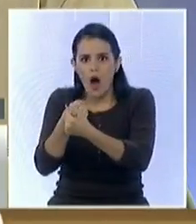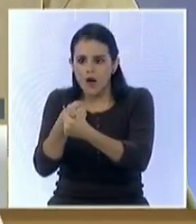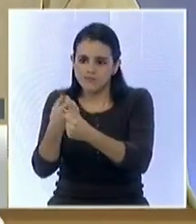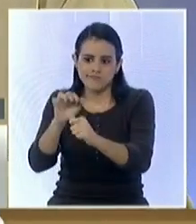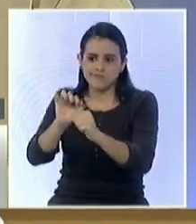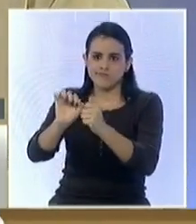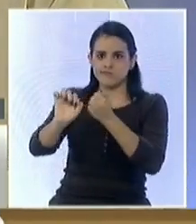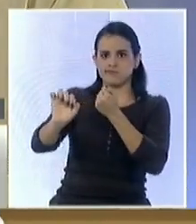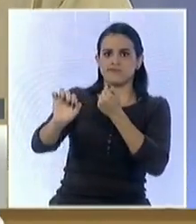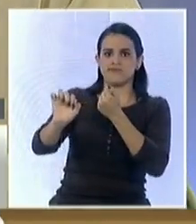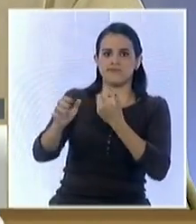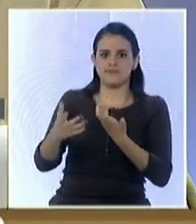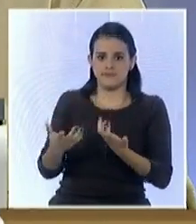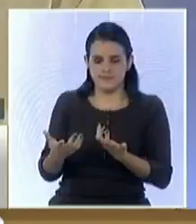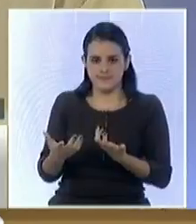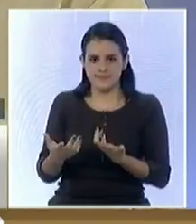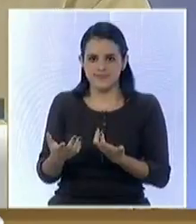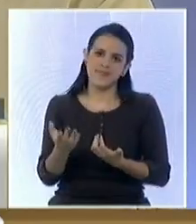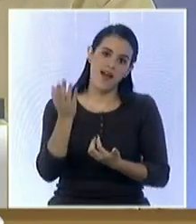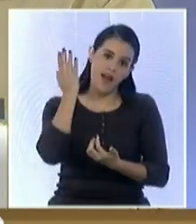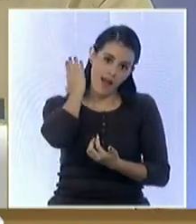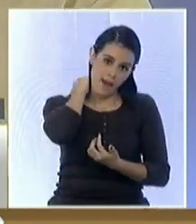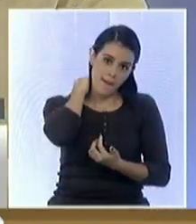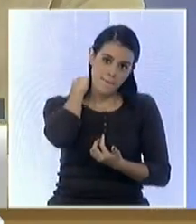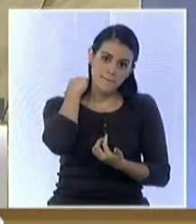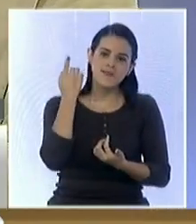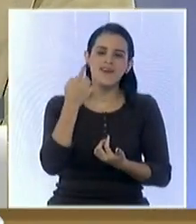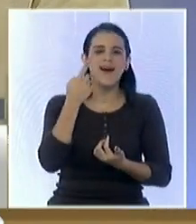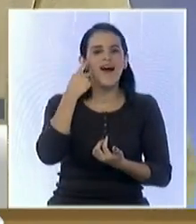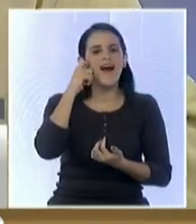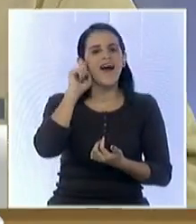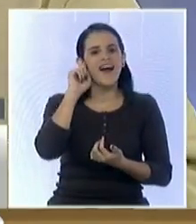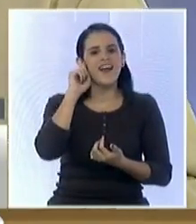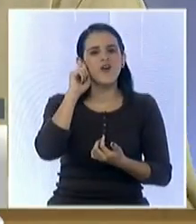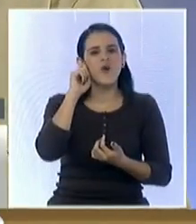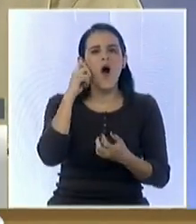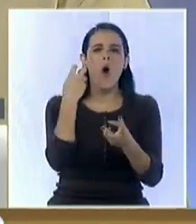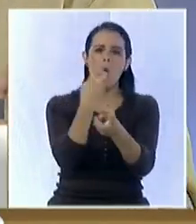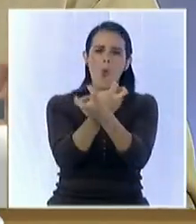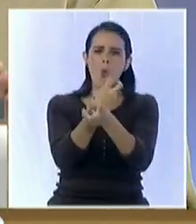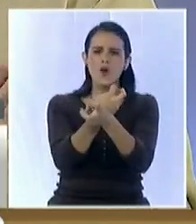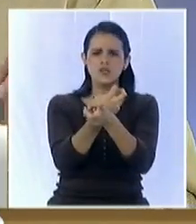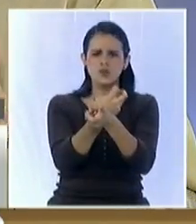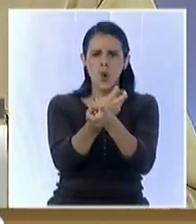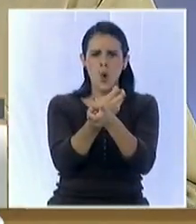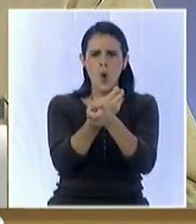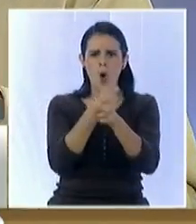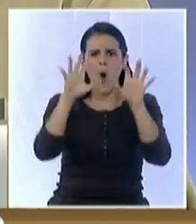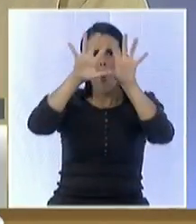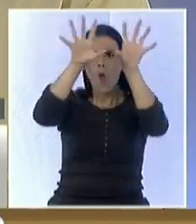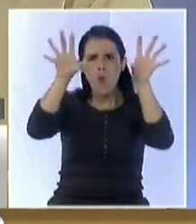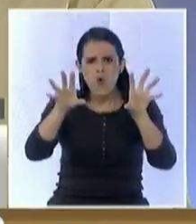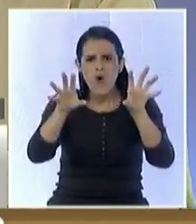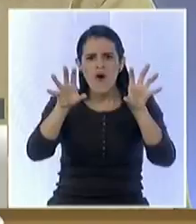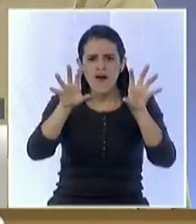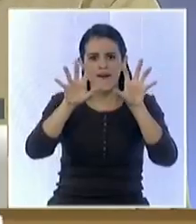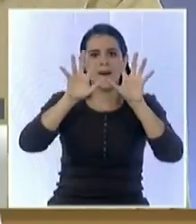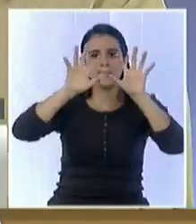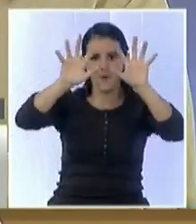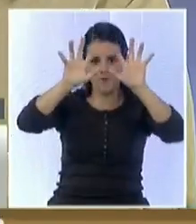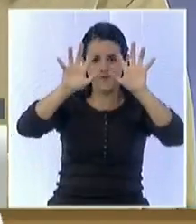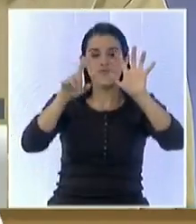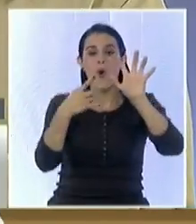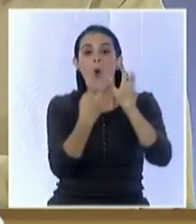en la espalda nos queda un símbolo, que son los omóplatos, las escápulas. Tienen mucho que ver con esa piedra angular para